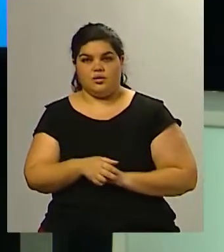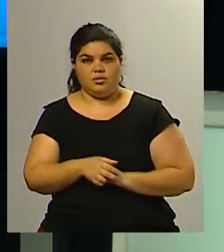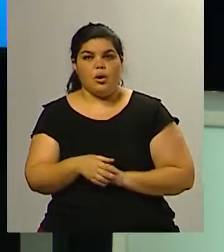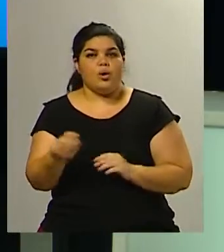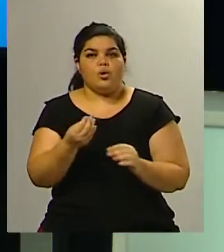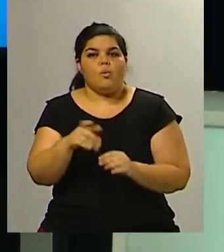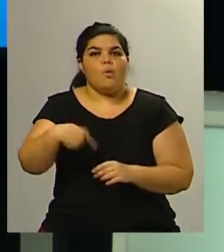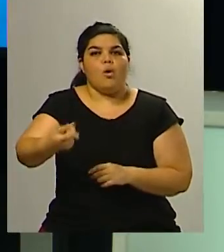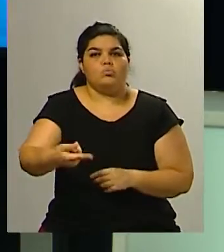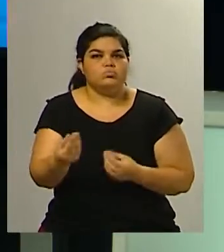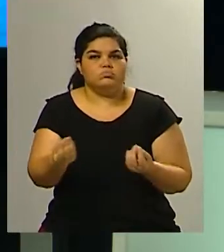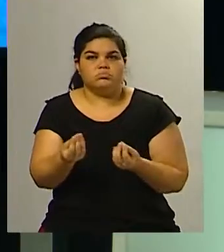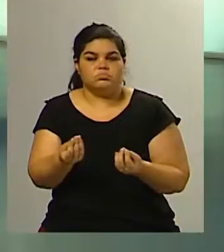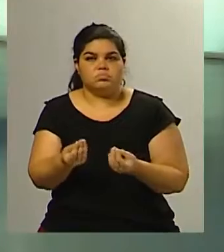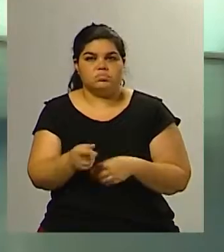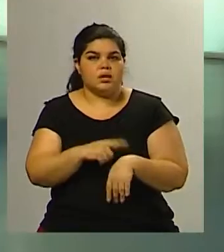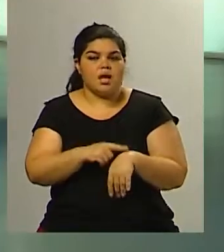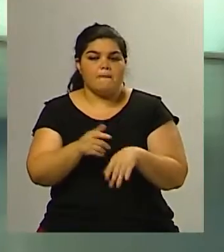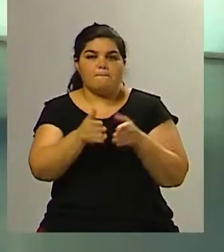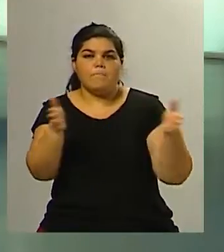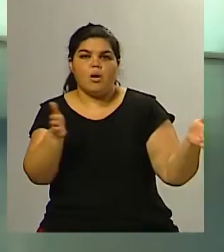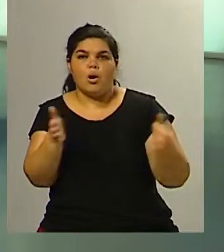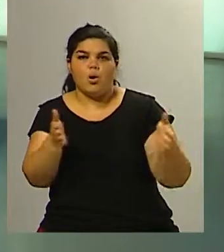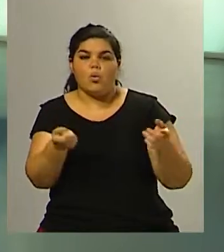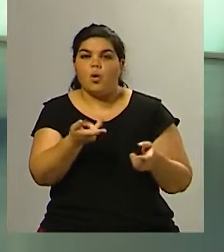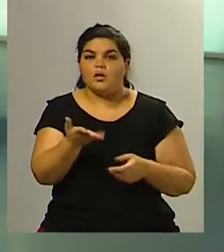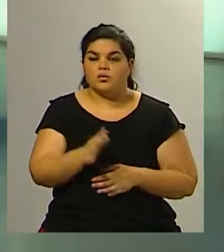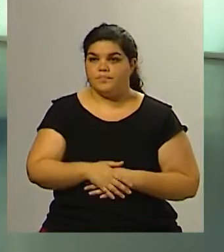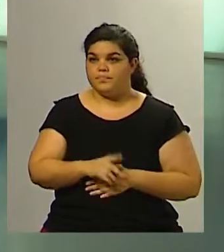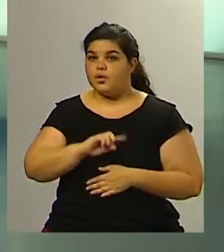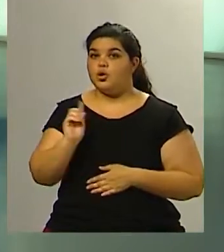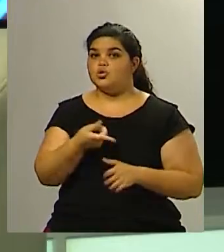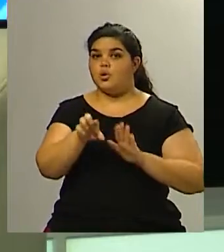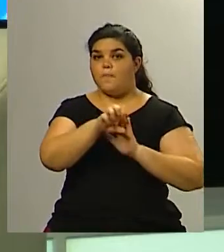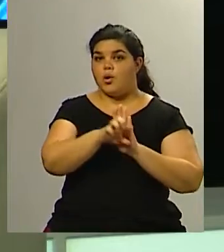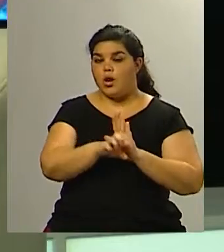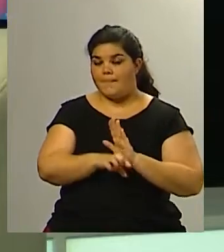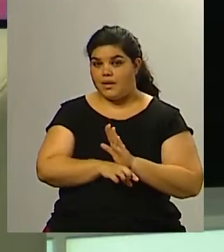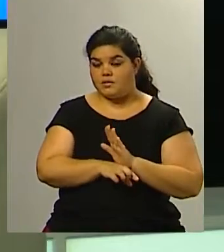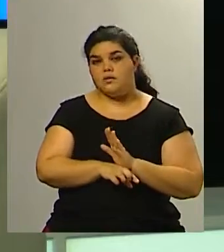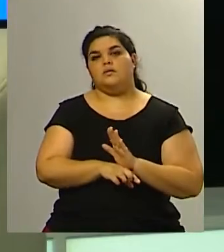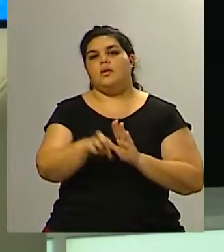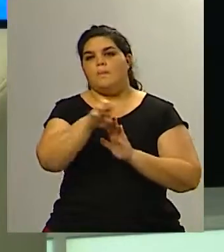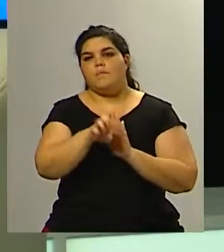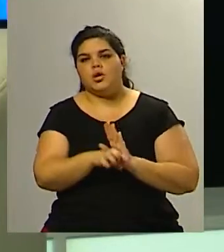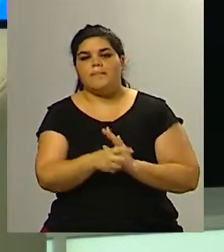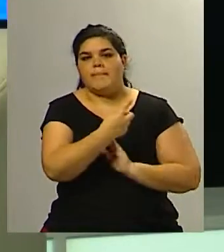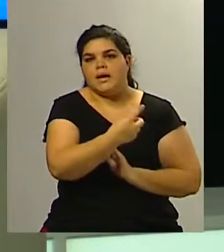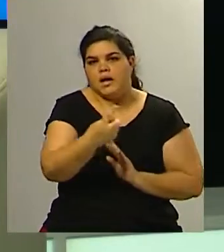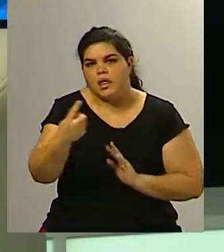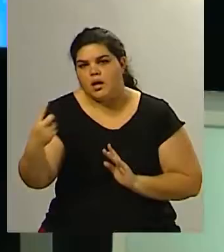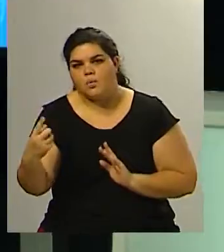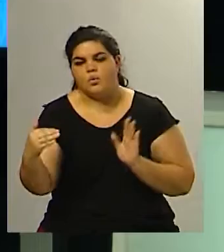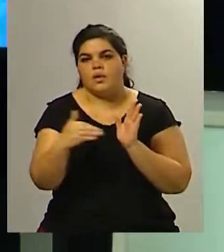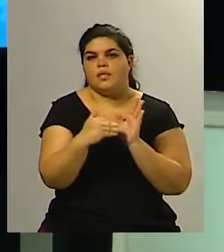actuar? ¿Cada cuánto tiempo? Bien, los programas van teniendo un monitoreo. Nosotros establecemos para cada uno de los programas, dependiendo cuál sea la